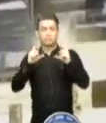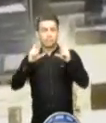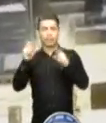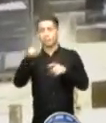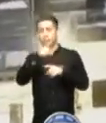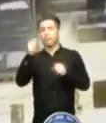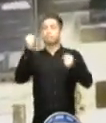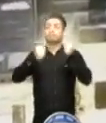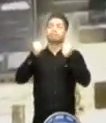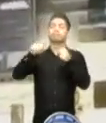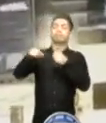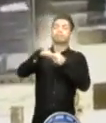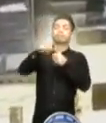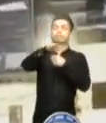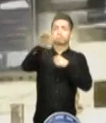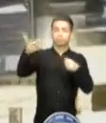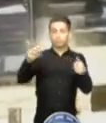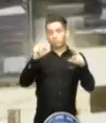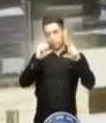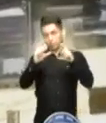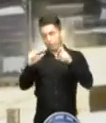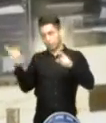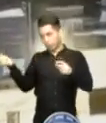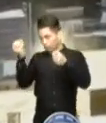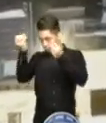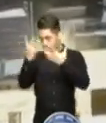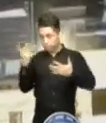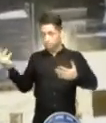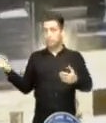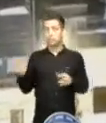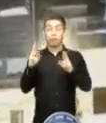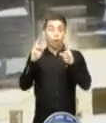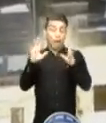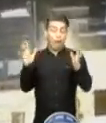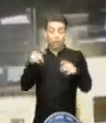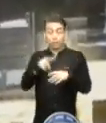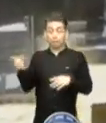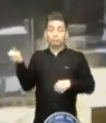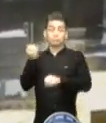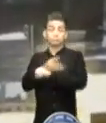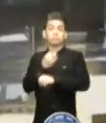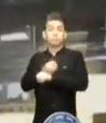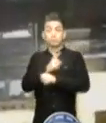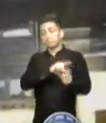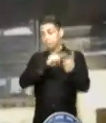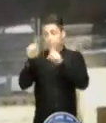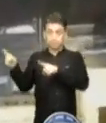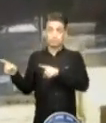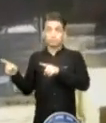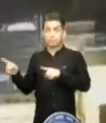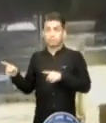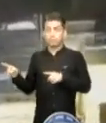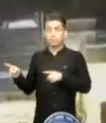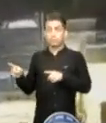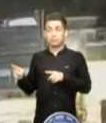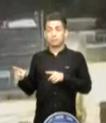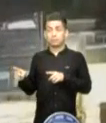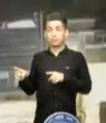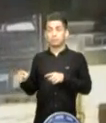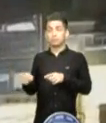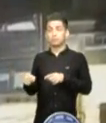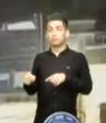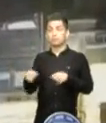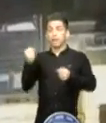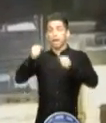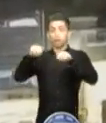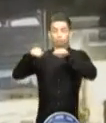esta área y tener la información. Y ojalá que las acciones bomberiles que ya han llegado con las motobombas